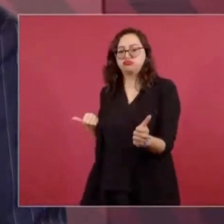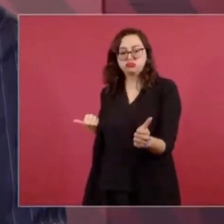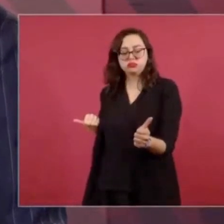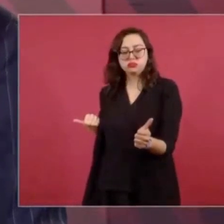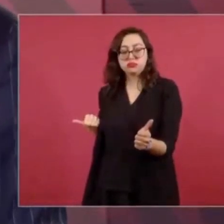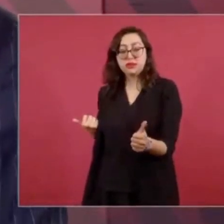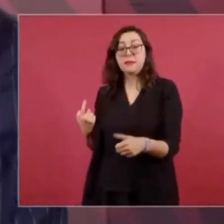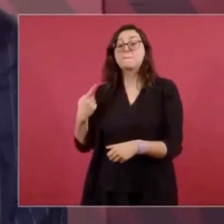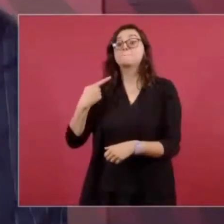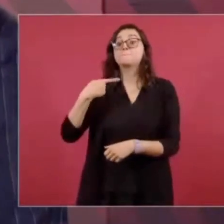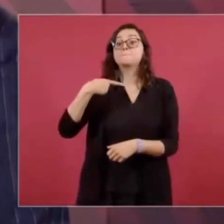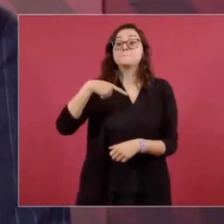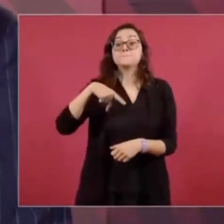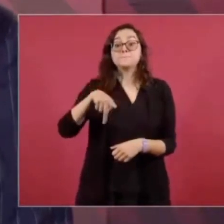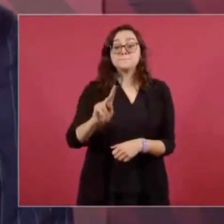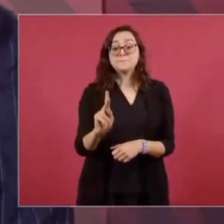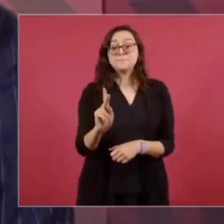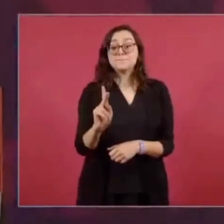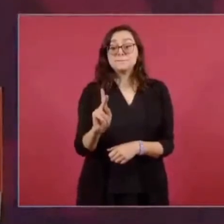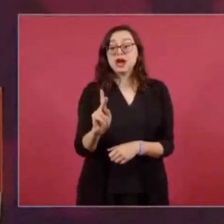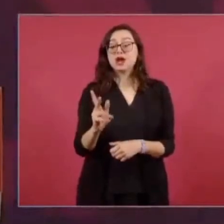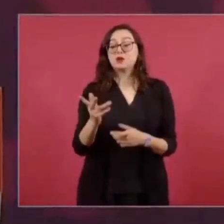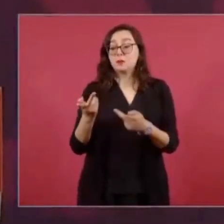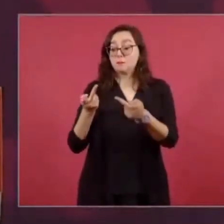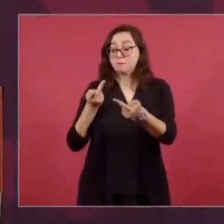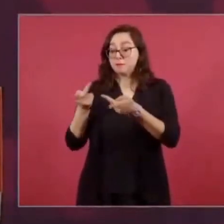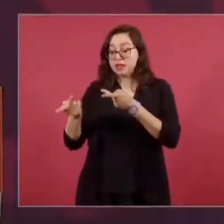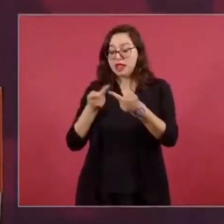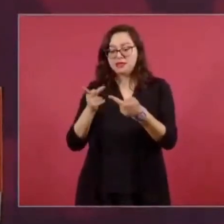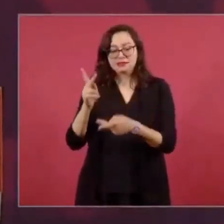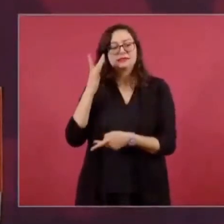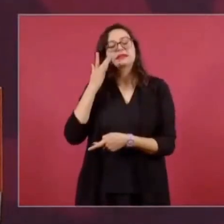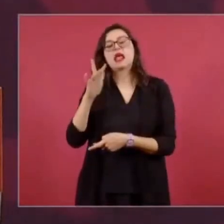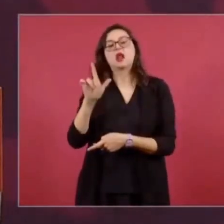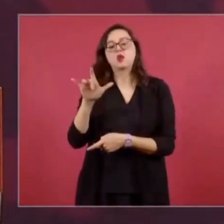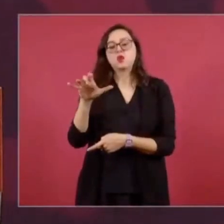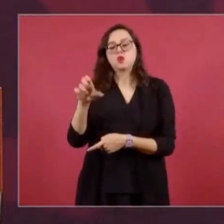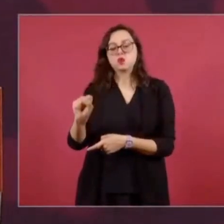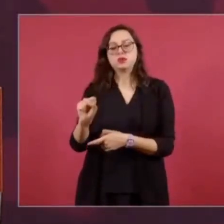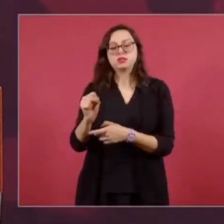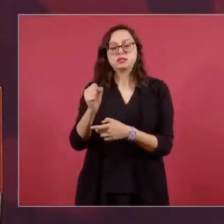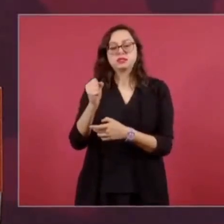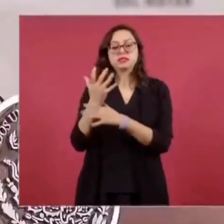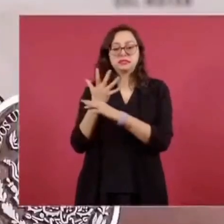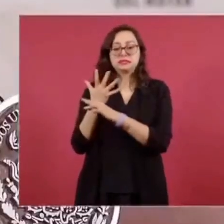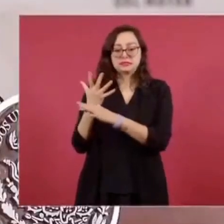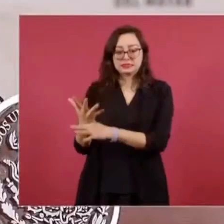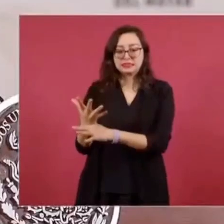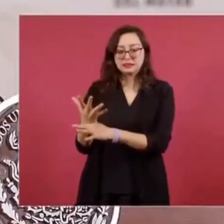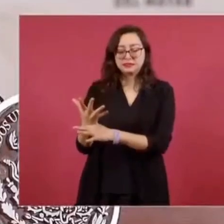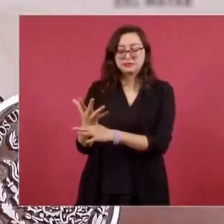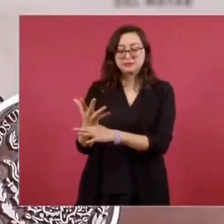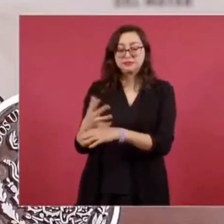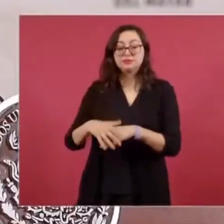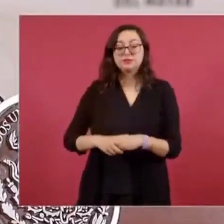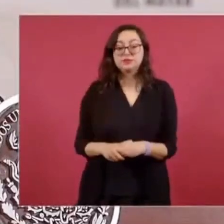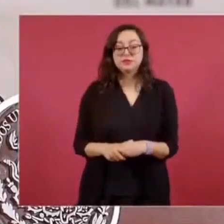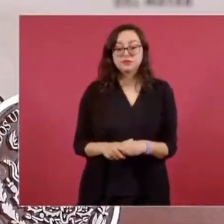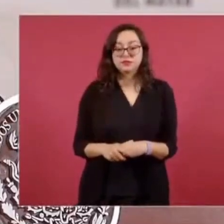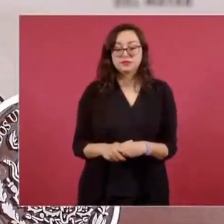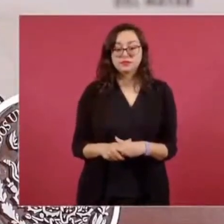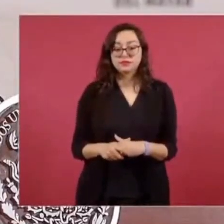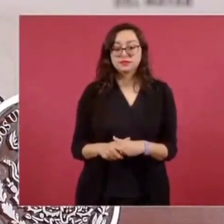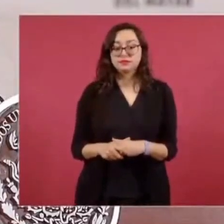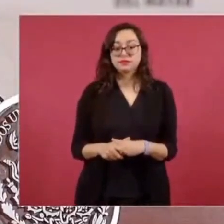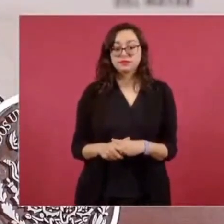Pero esa paz, decía el Plan de San Luis, o se lee en el Plan de San Luis, no